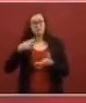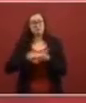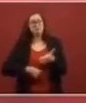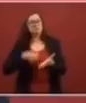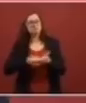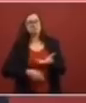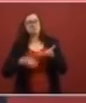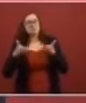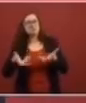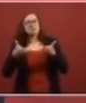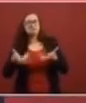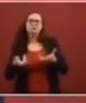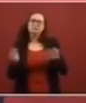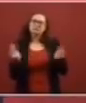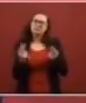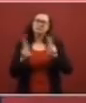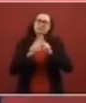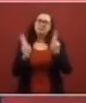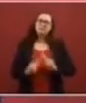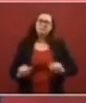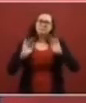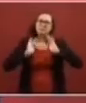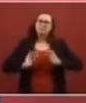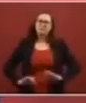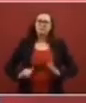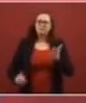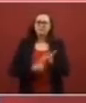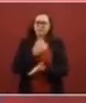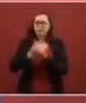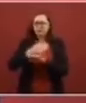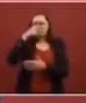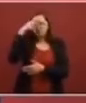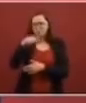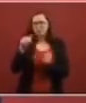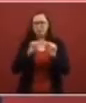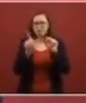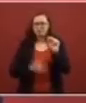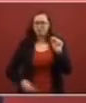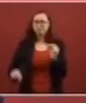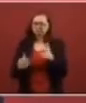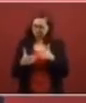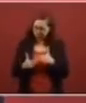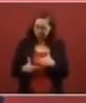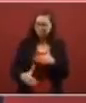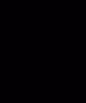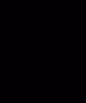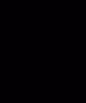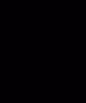de que haya tranquilidad y paz. Y eso estamos.